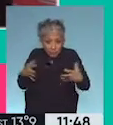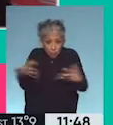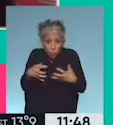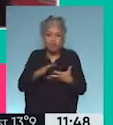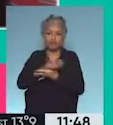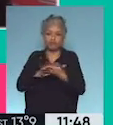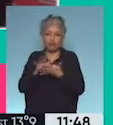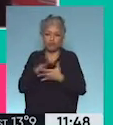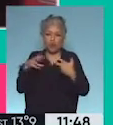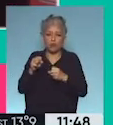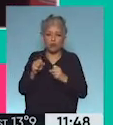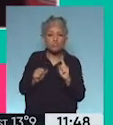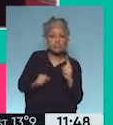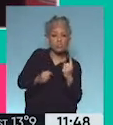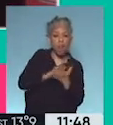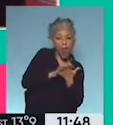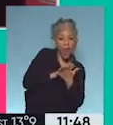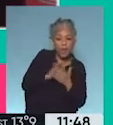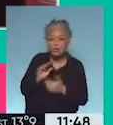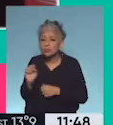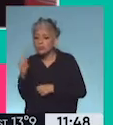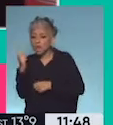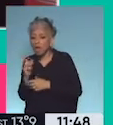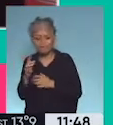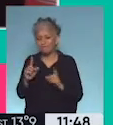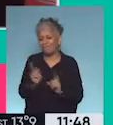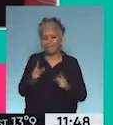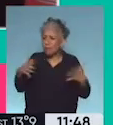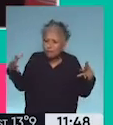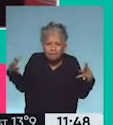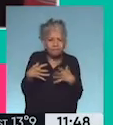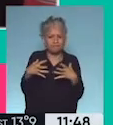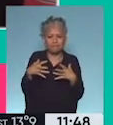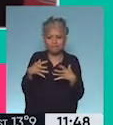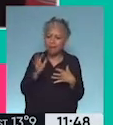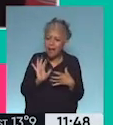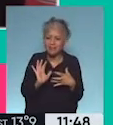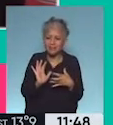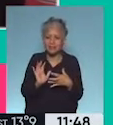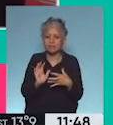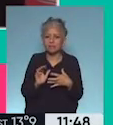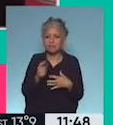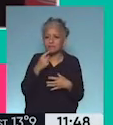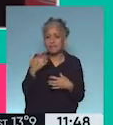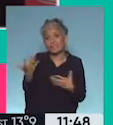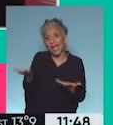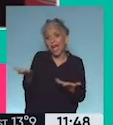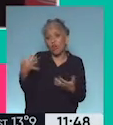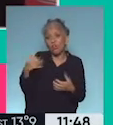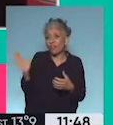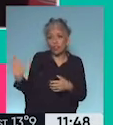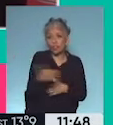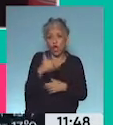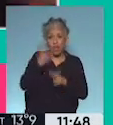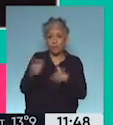y no algunos a los problemas de cada uno. Es entre todos la cosa, es por ahí. Yo creo que sí. Y bueno, figuras como